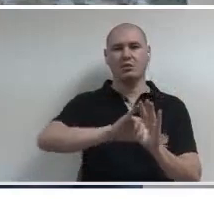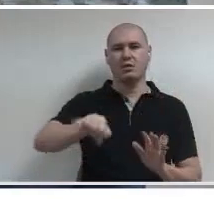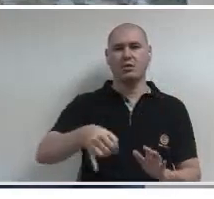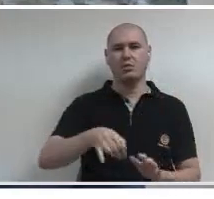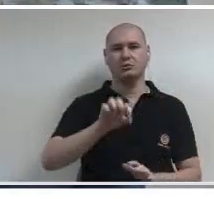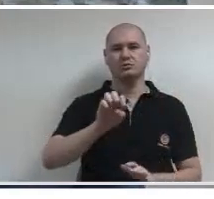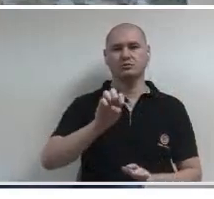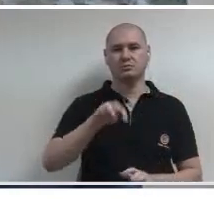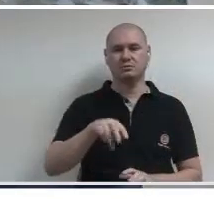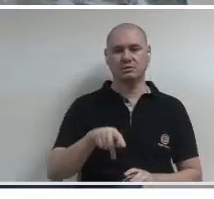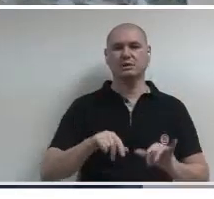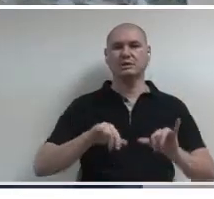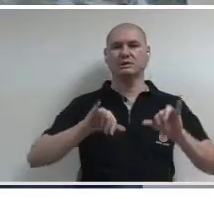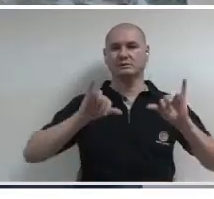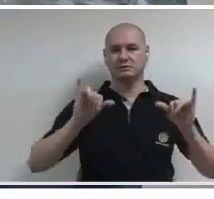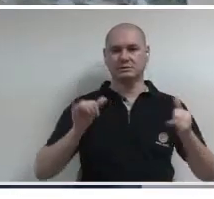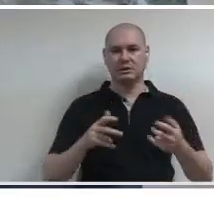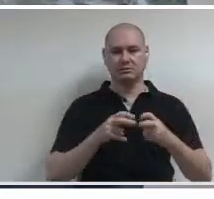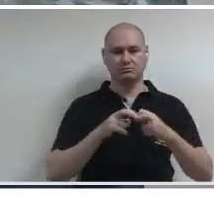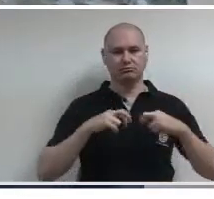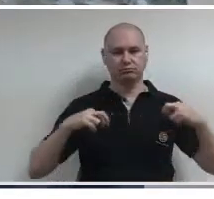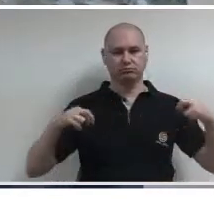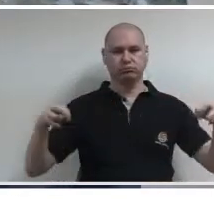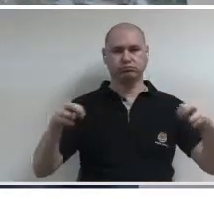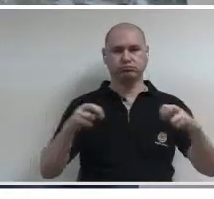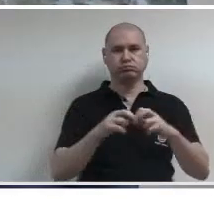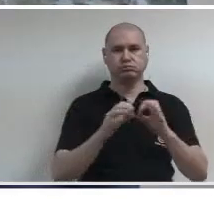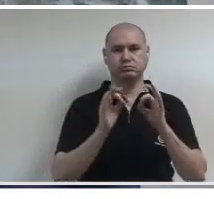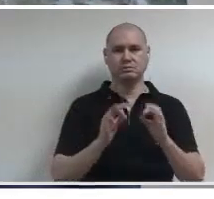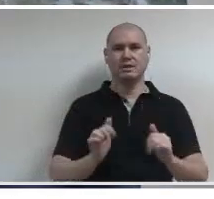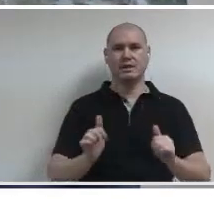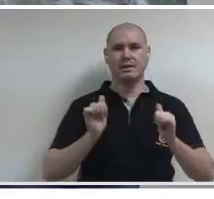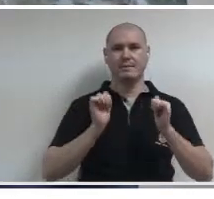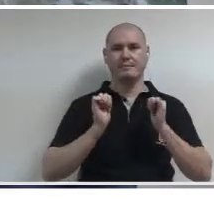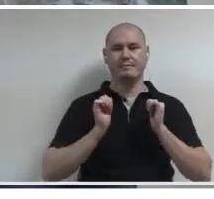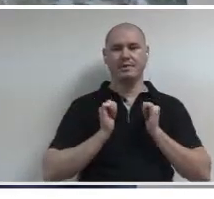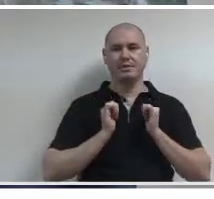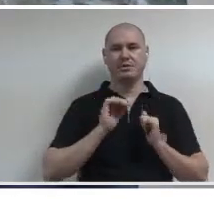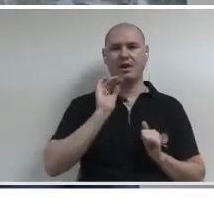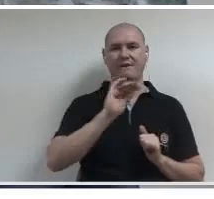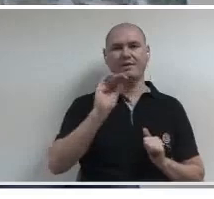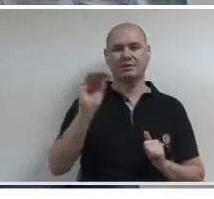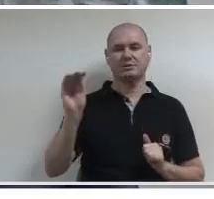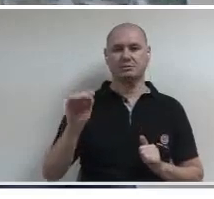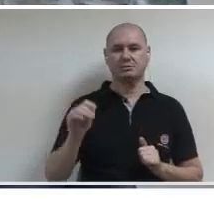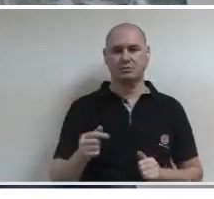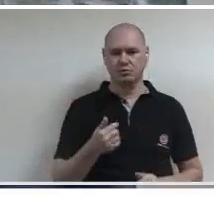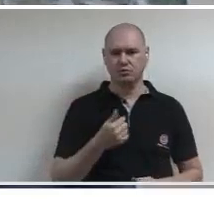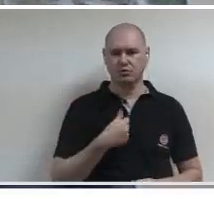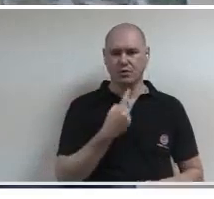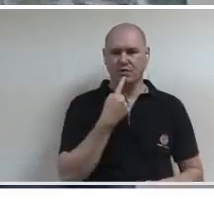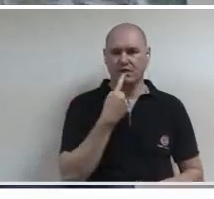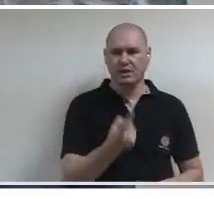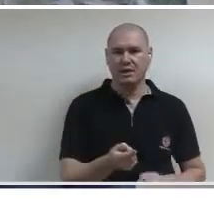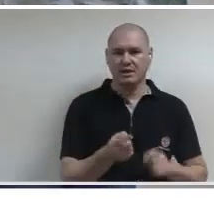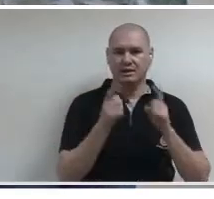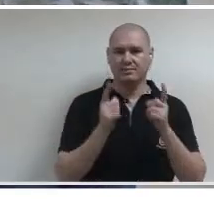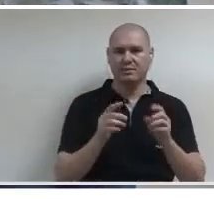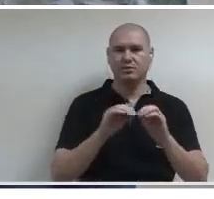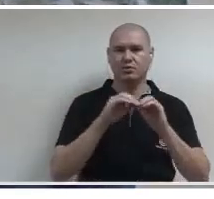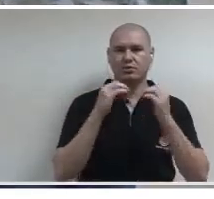Y el cuajaisa oña integrama curipe pleno peba. Ja, han acá tú oña notificaba,